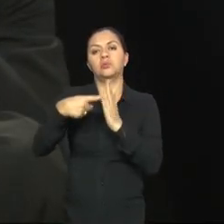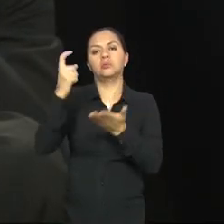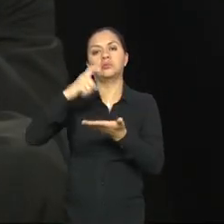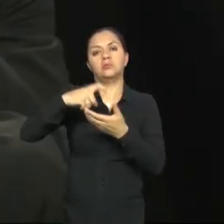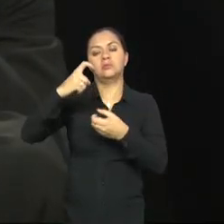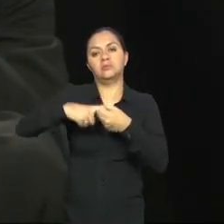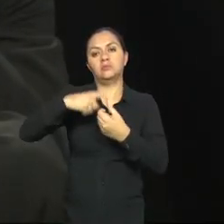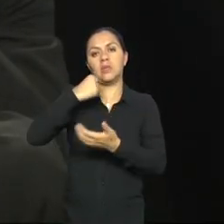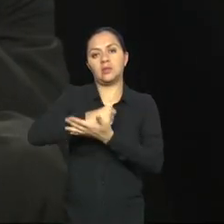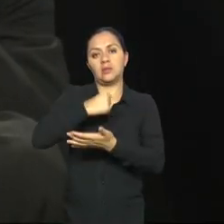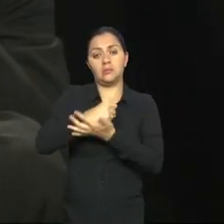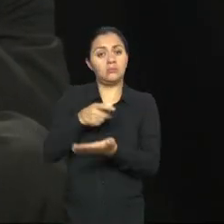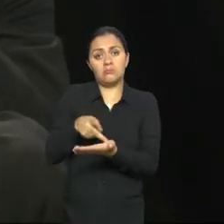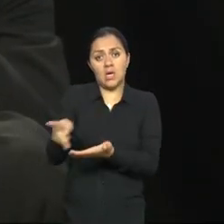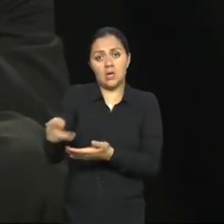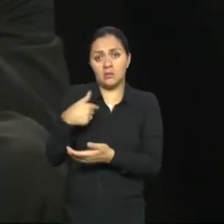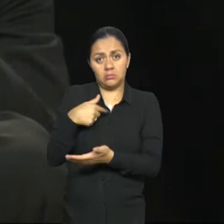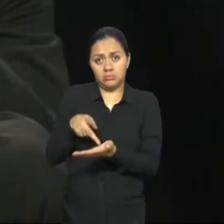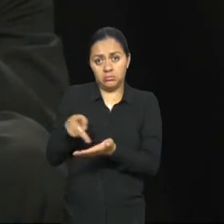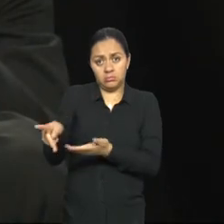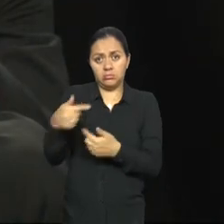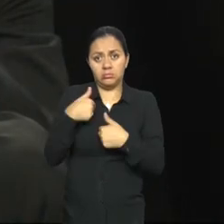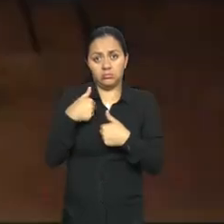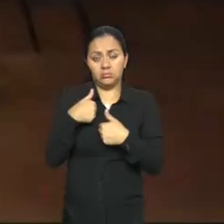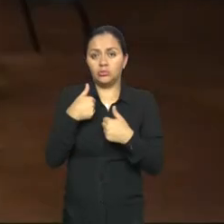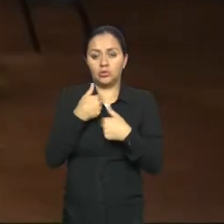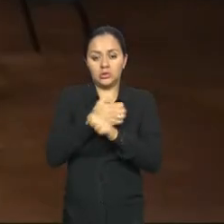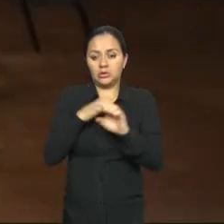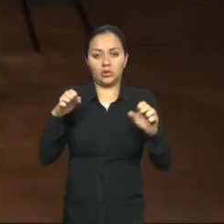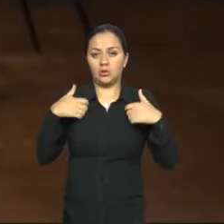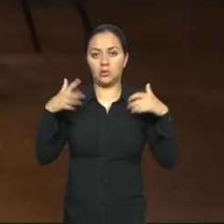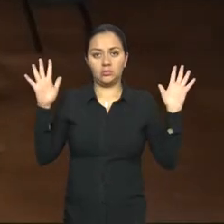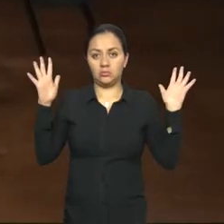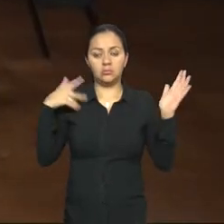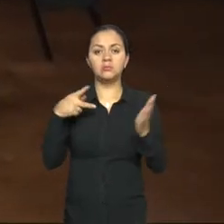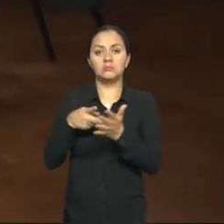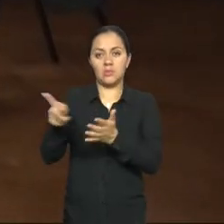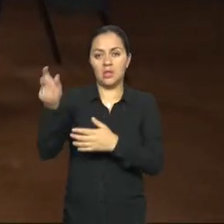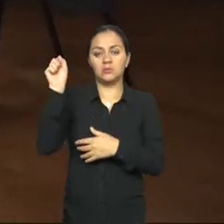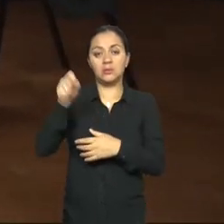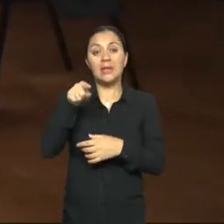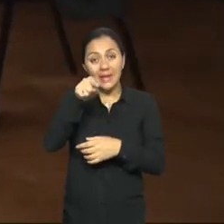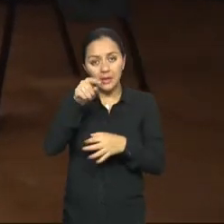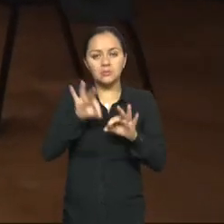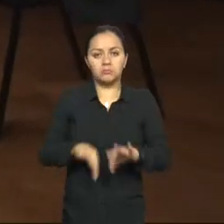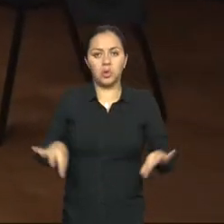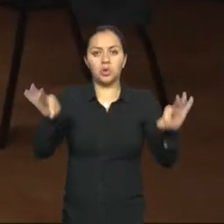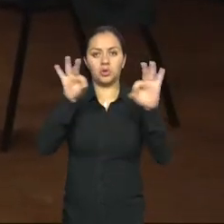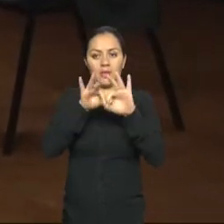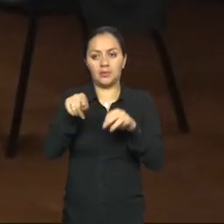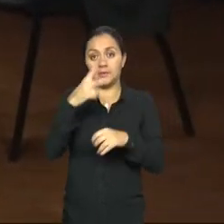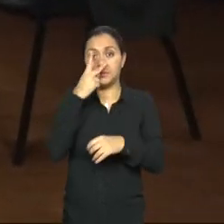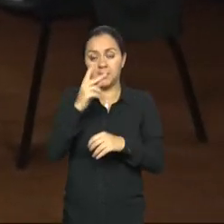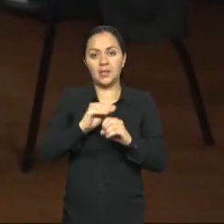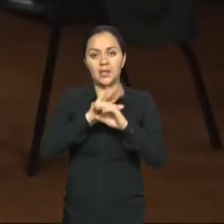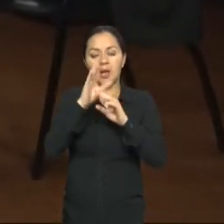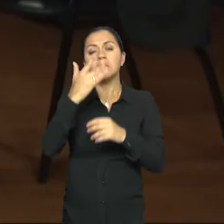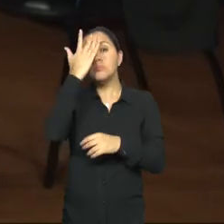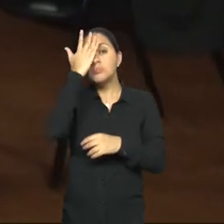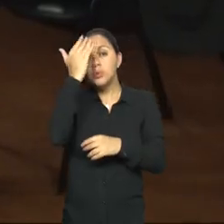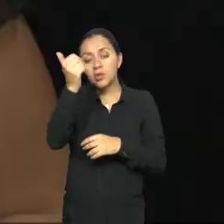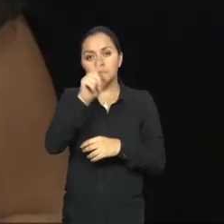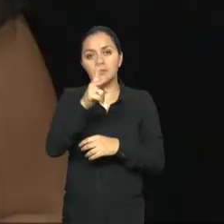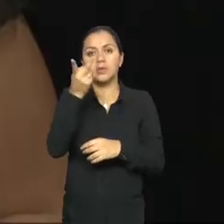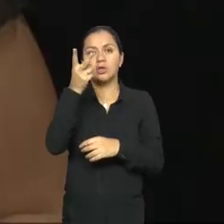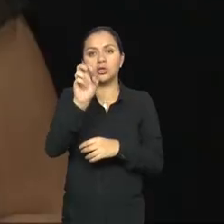matriculación vehicular. Donde se nos toca pagar impuesto ambiental, ya no somos exentos. Sí, exacto. Entonces, pero esto es importante, porque uh-huh. ¿Qué es lo que sucede? ¿Por qué lo topo este punto? Si bien es cierto, en